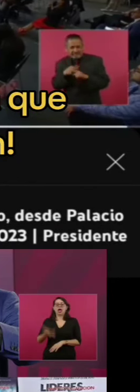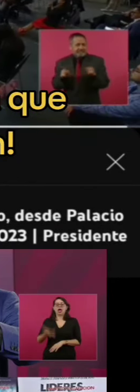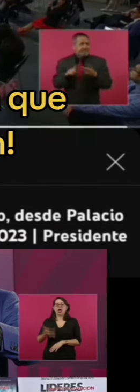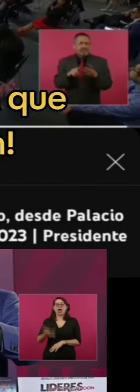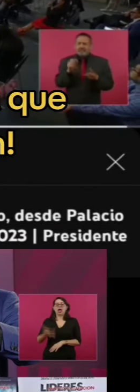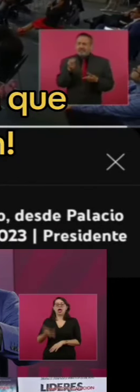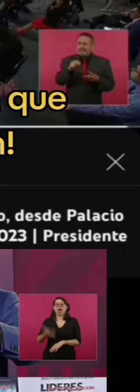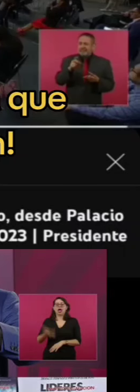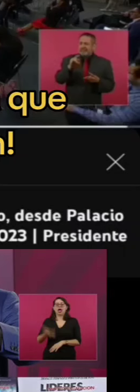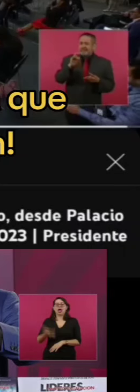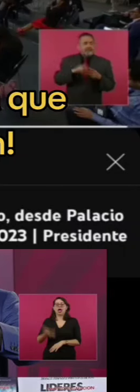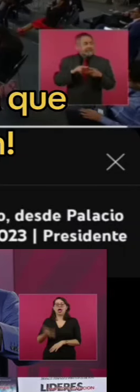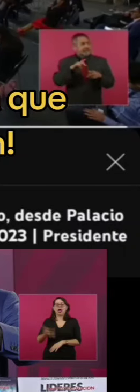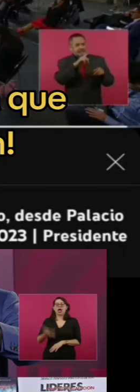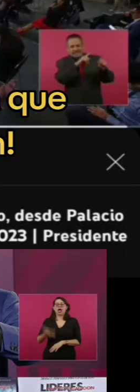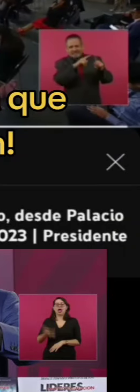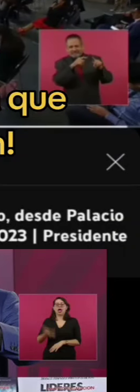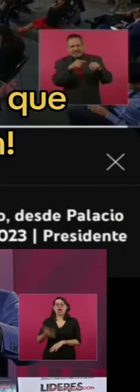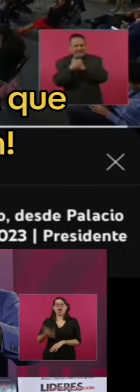lo que San Quintín.